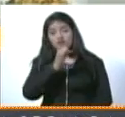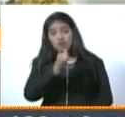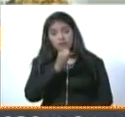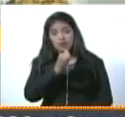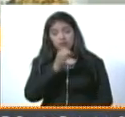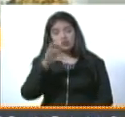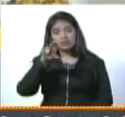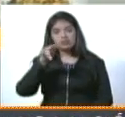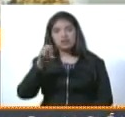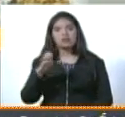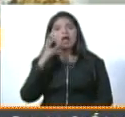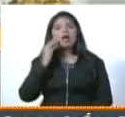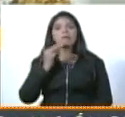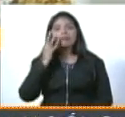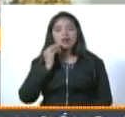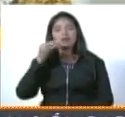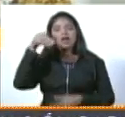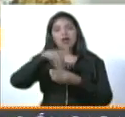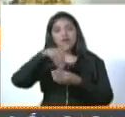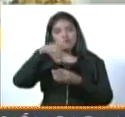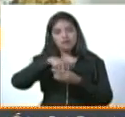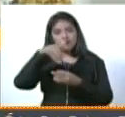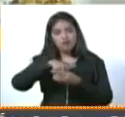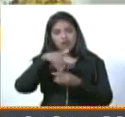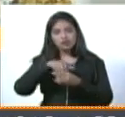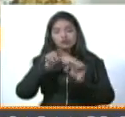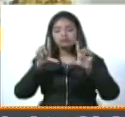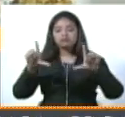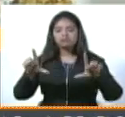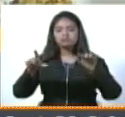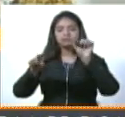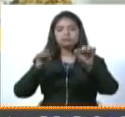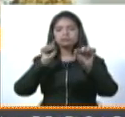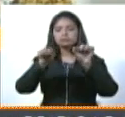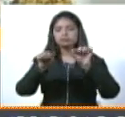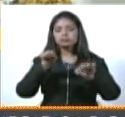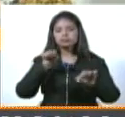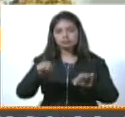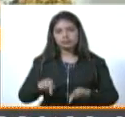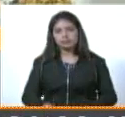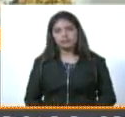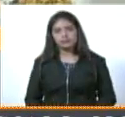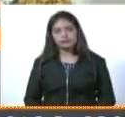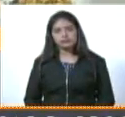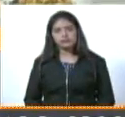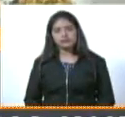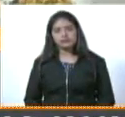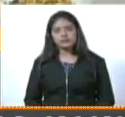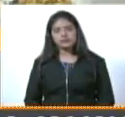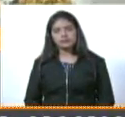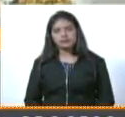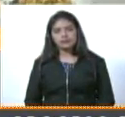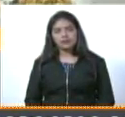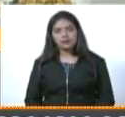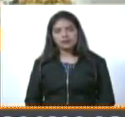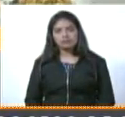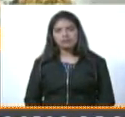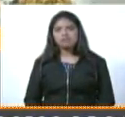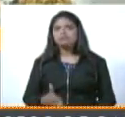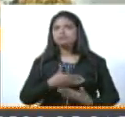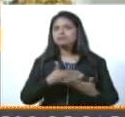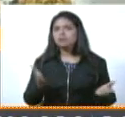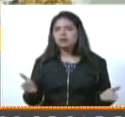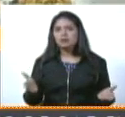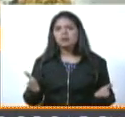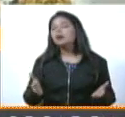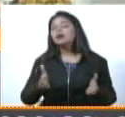esa experiencia del voto en la máquina de votación. Esto va a estar disponible a lo